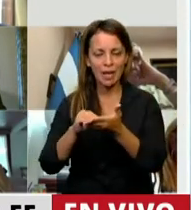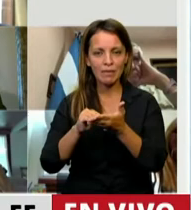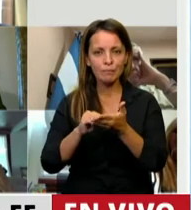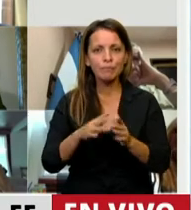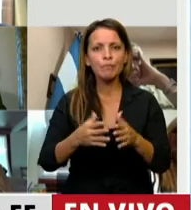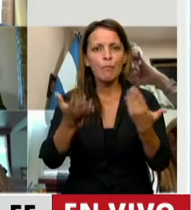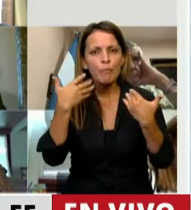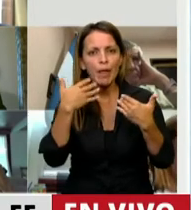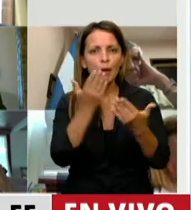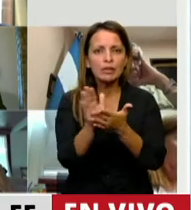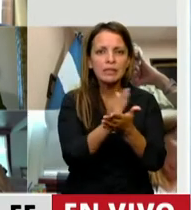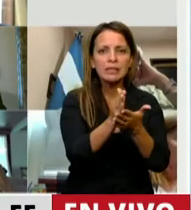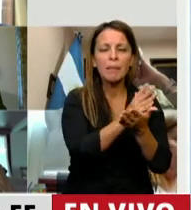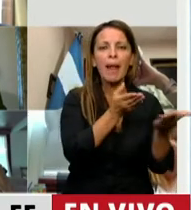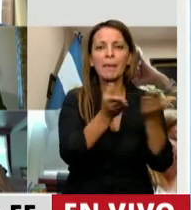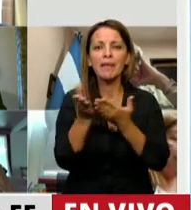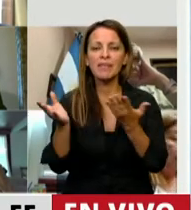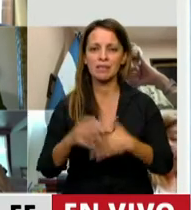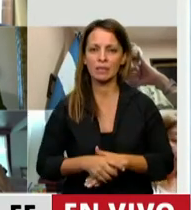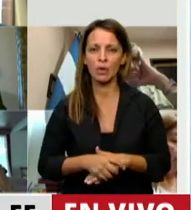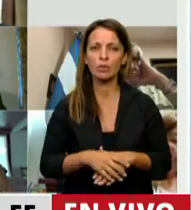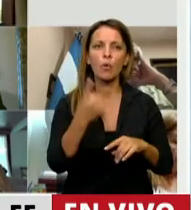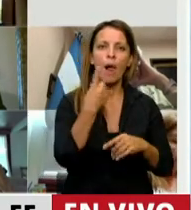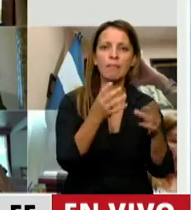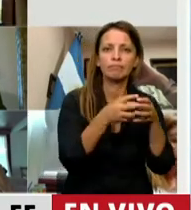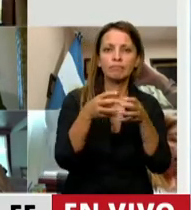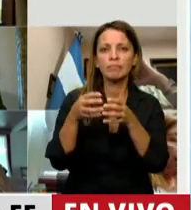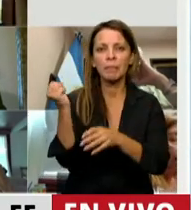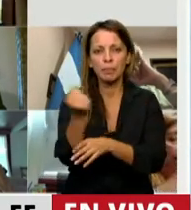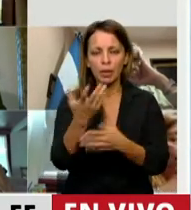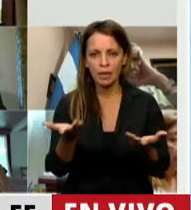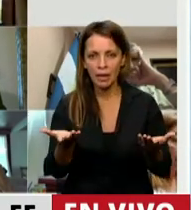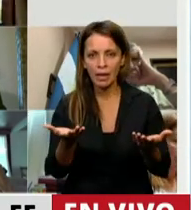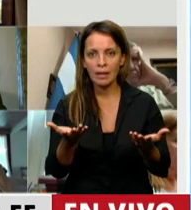Podríamos segmentar los beneficios, tratando de reorientar